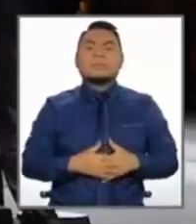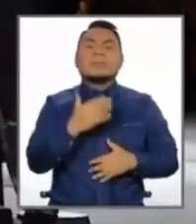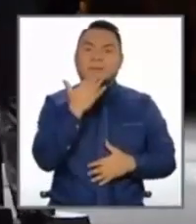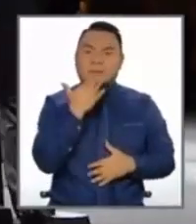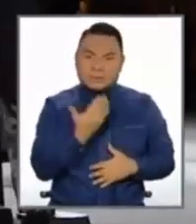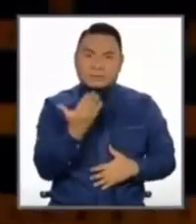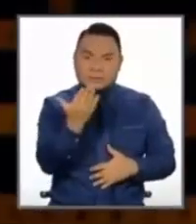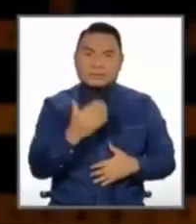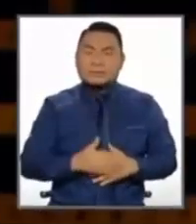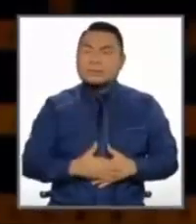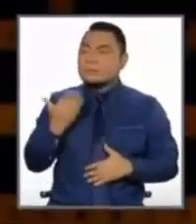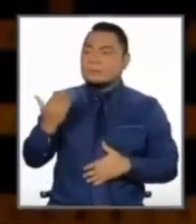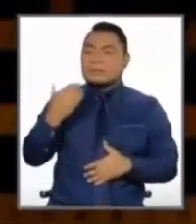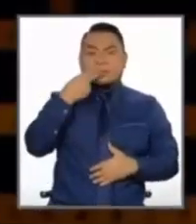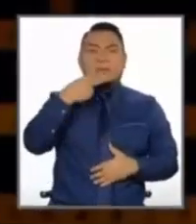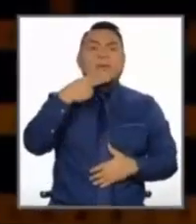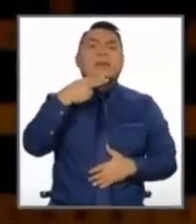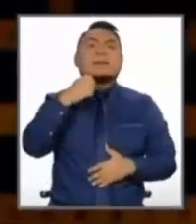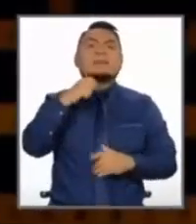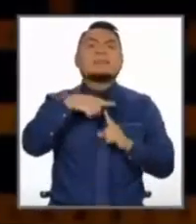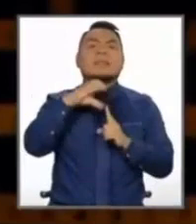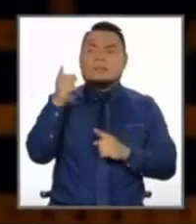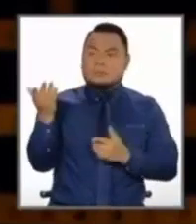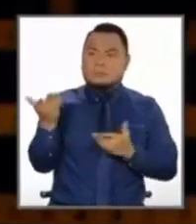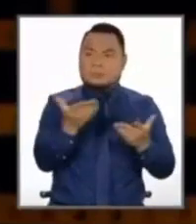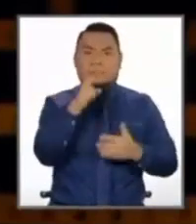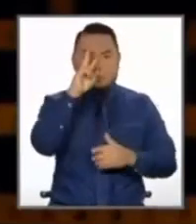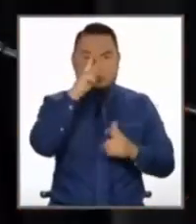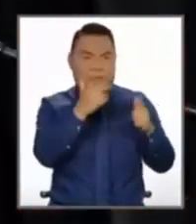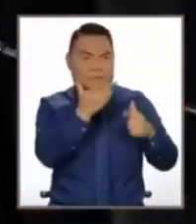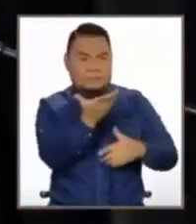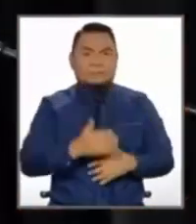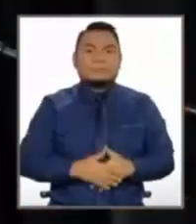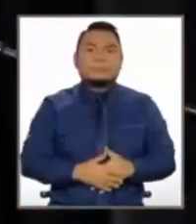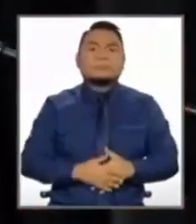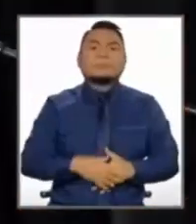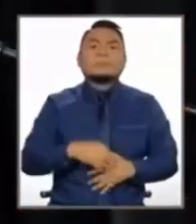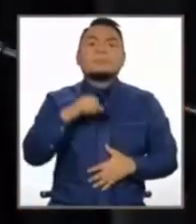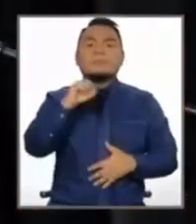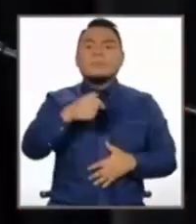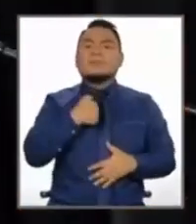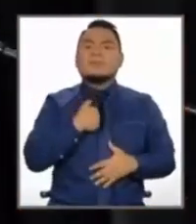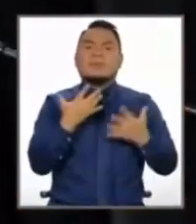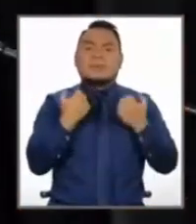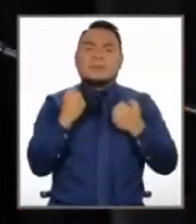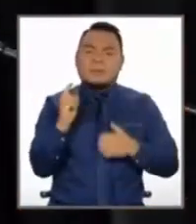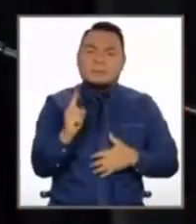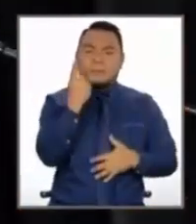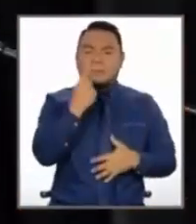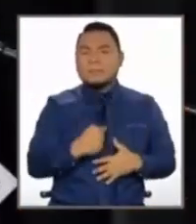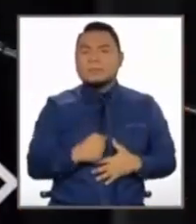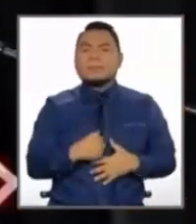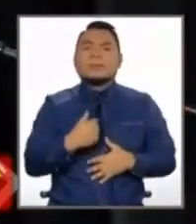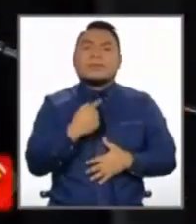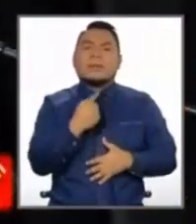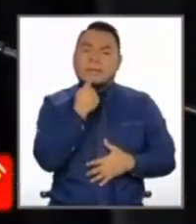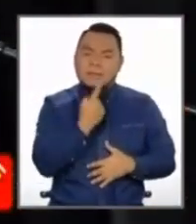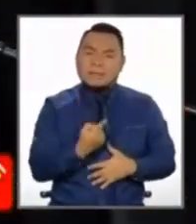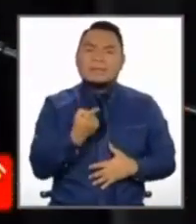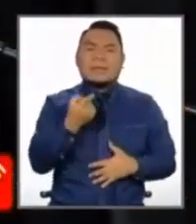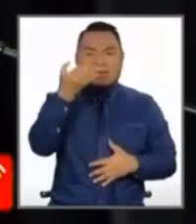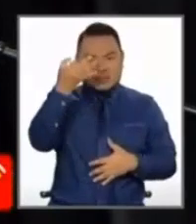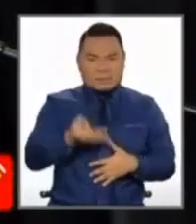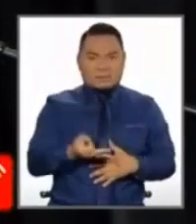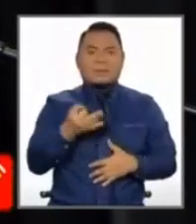Gracias. El señor Hernando Ceballos, de Perú Libre. Sí, yo quiero primero referirme a lo